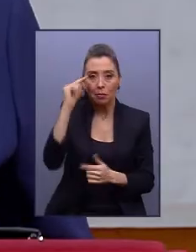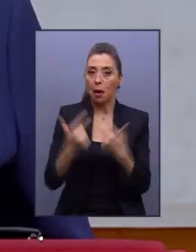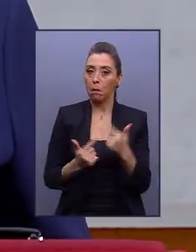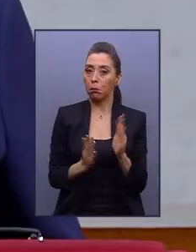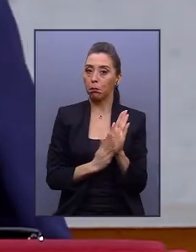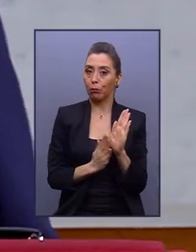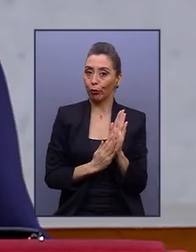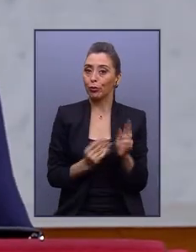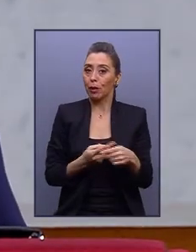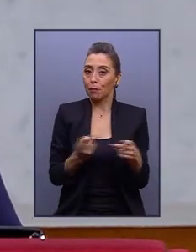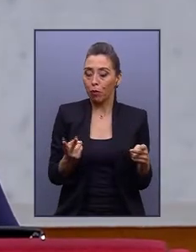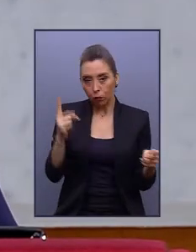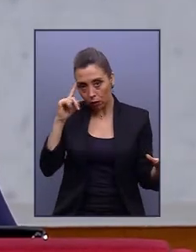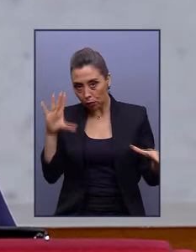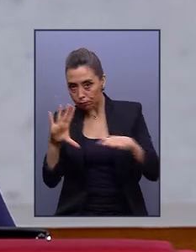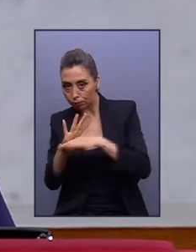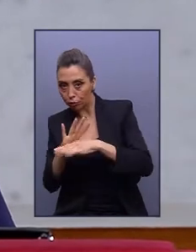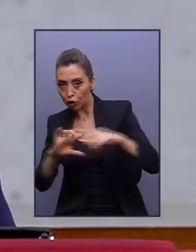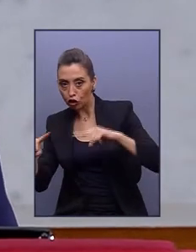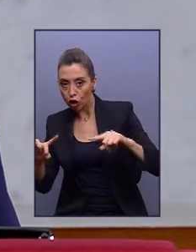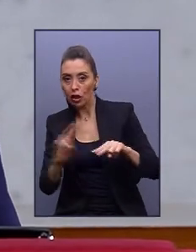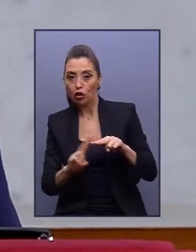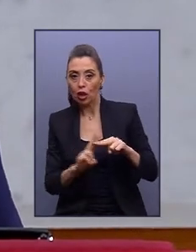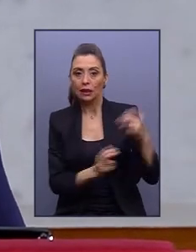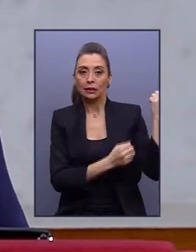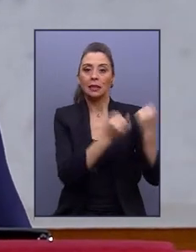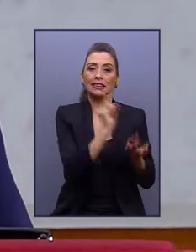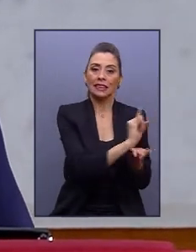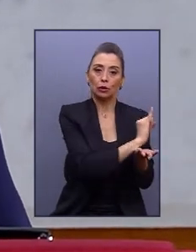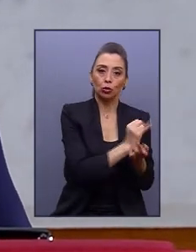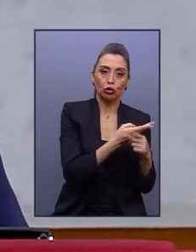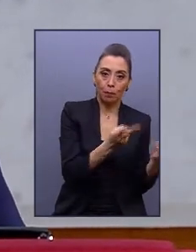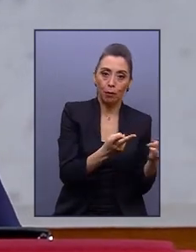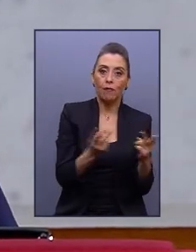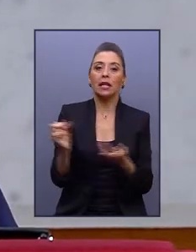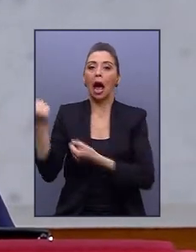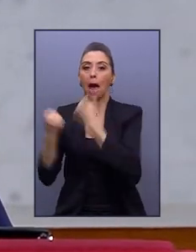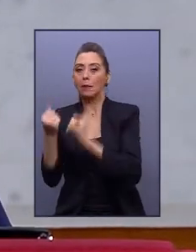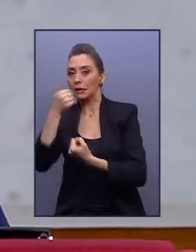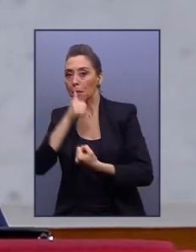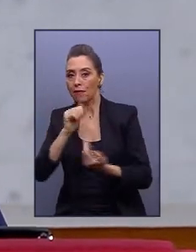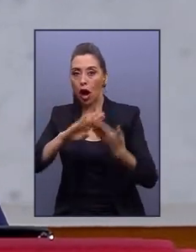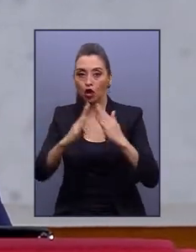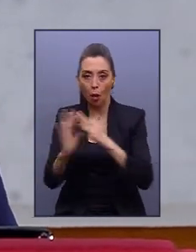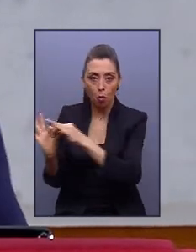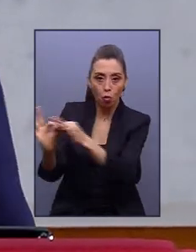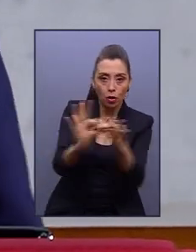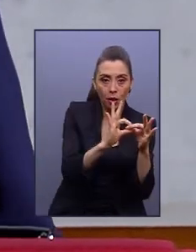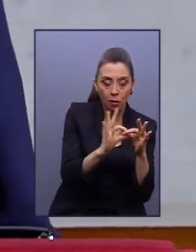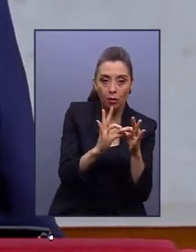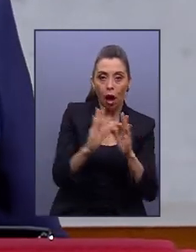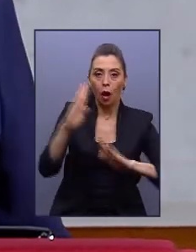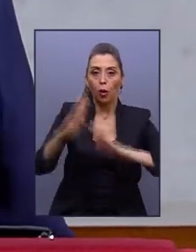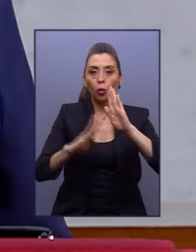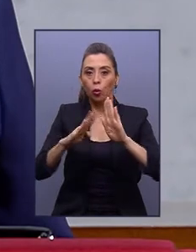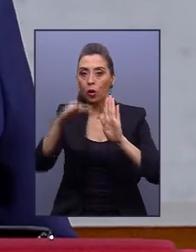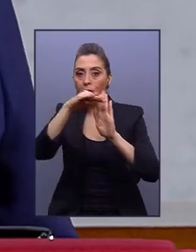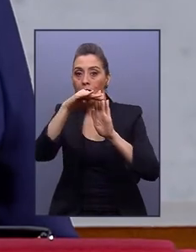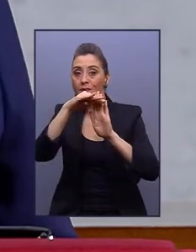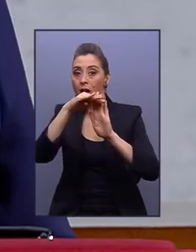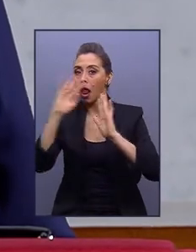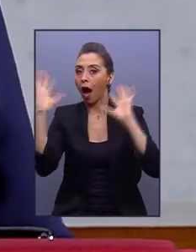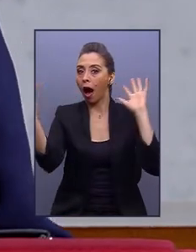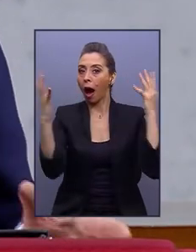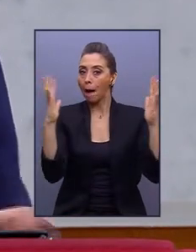políticas públicas que coordinen la acción del sector público, el sector privado y las comunidades con estándares medioambientales